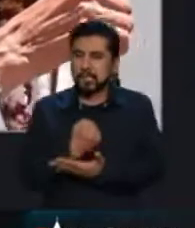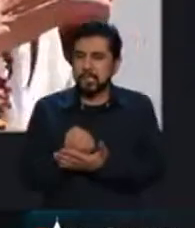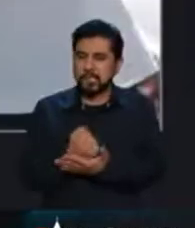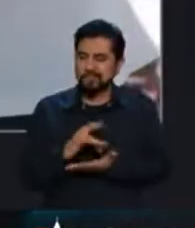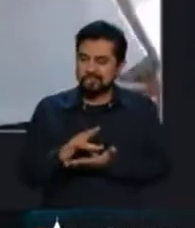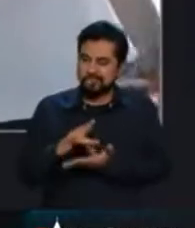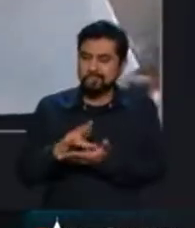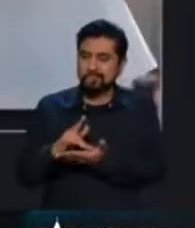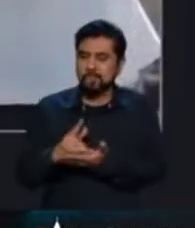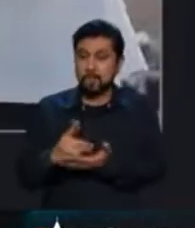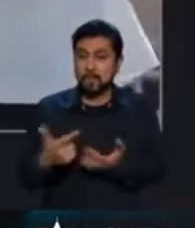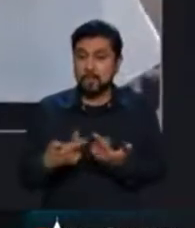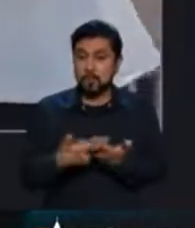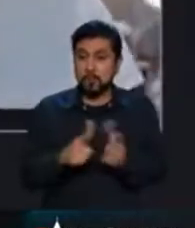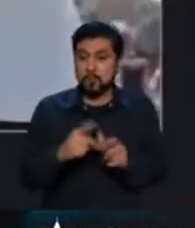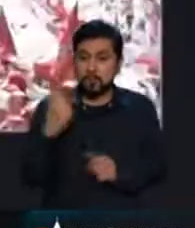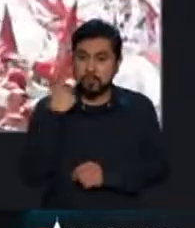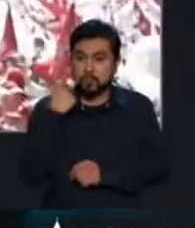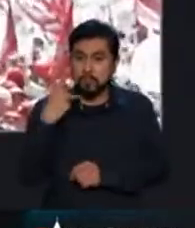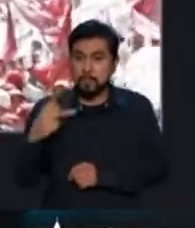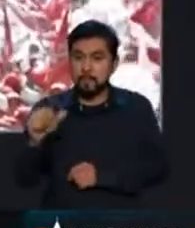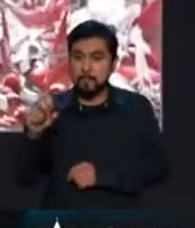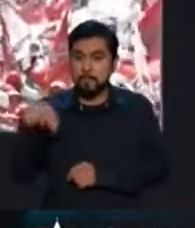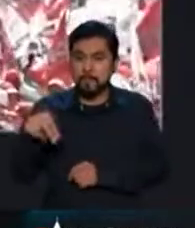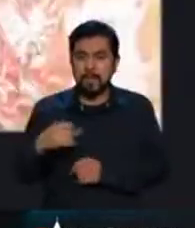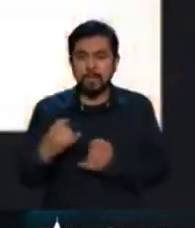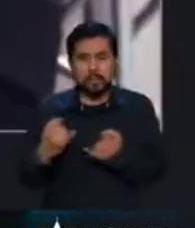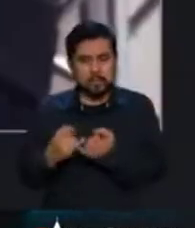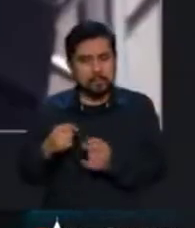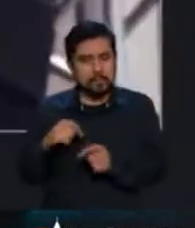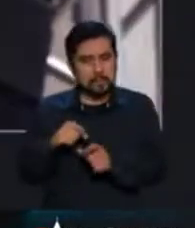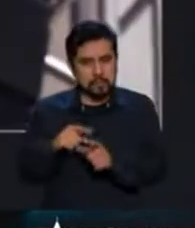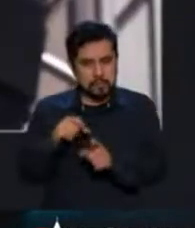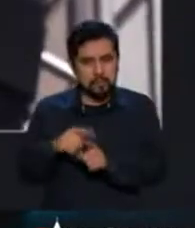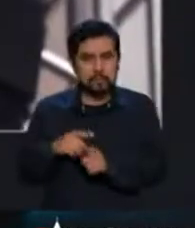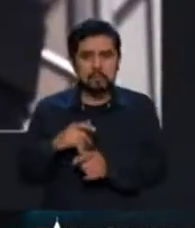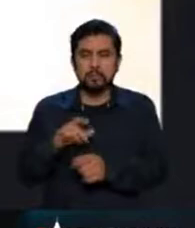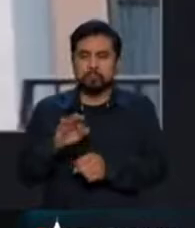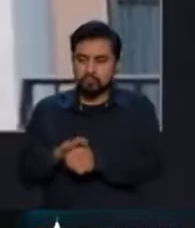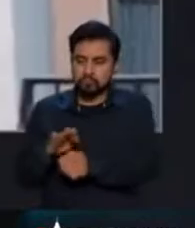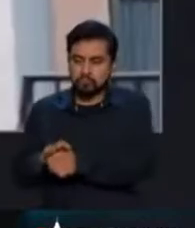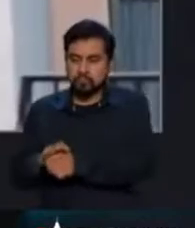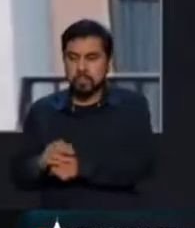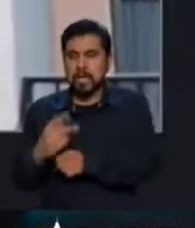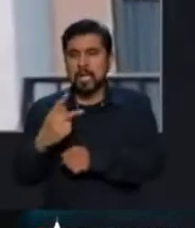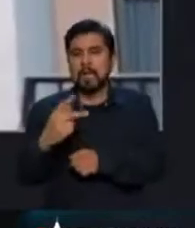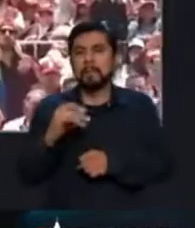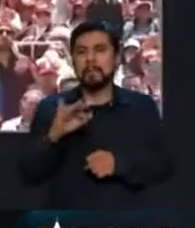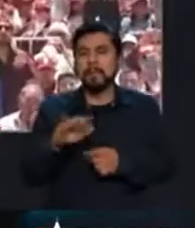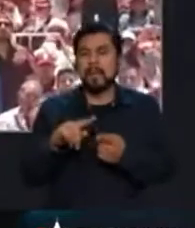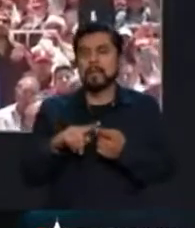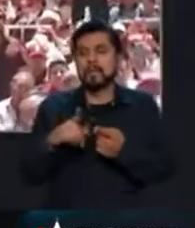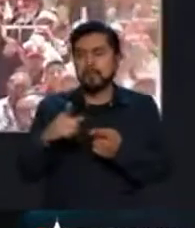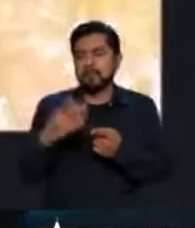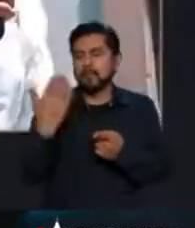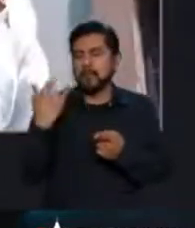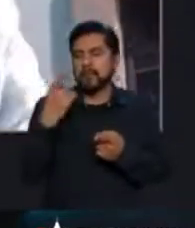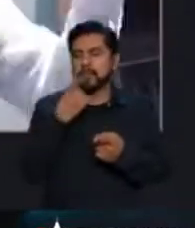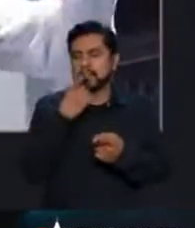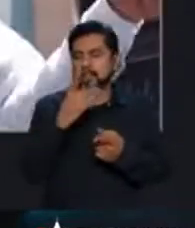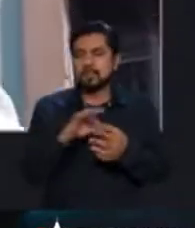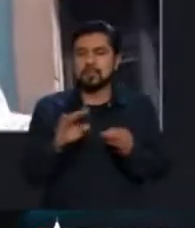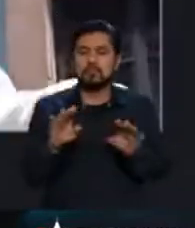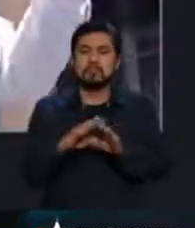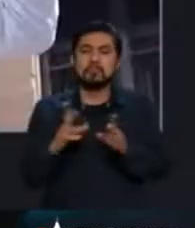El PAN sigue siendo sigue defendiendo lo que tiene. El PRI, pues como bien señalas, parece que está entregando,